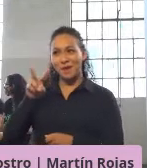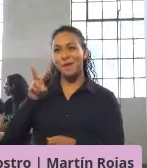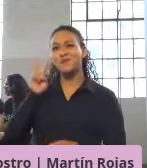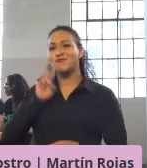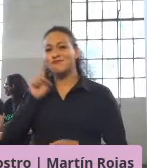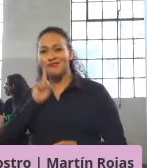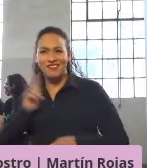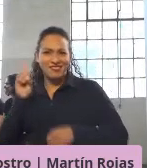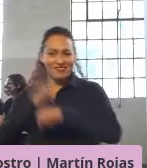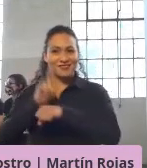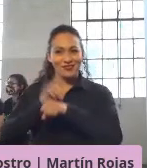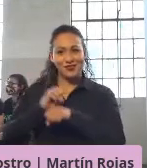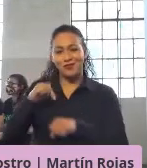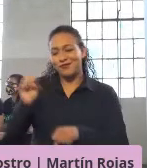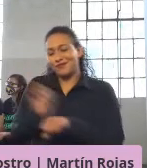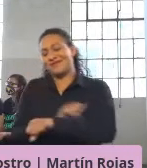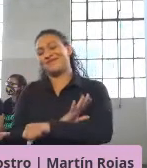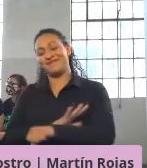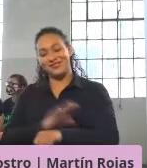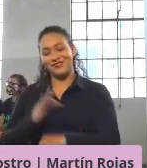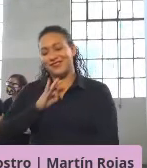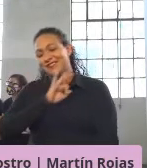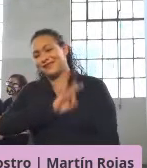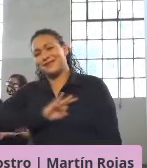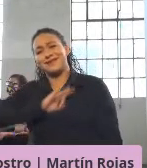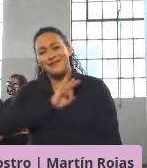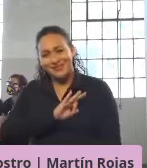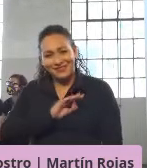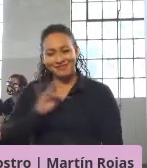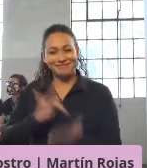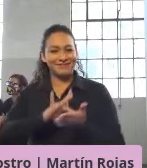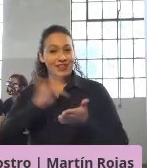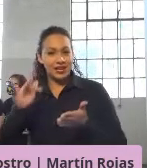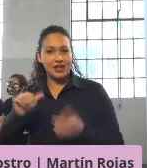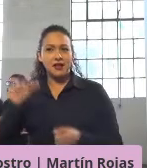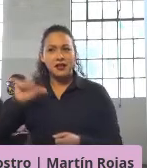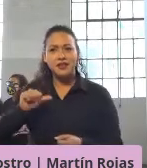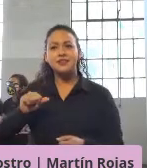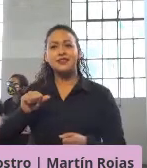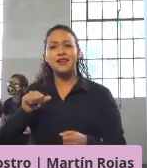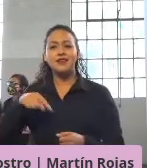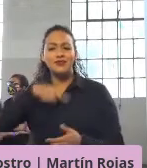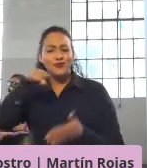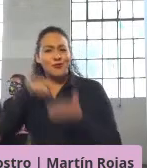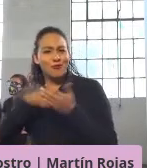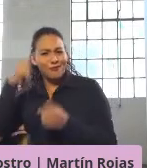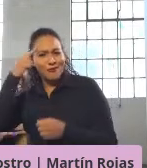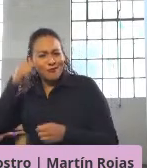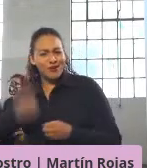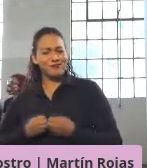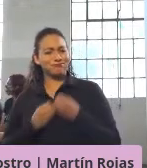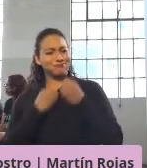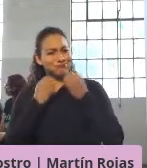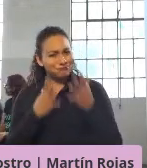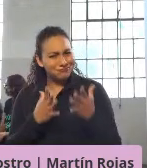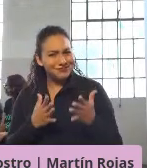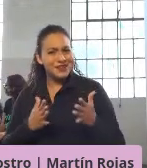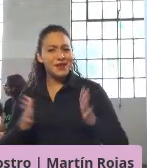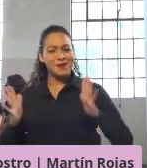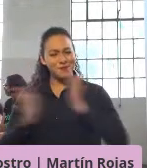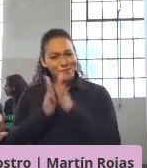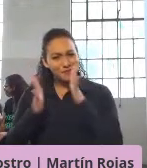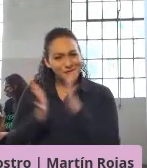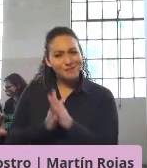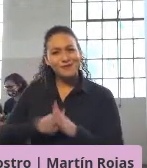bueno, pues estamos muy felices de estar en esta mesa de activismo y bueno, vamos a presentar a nuestras